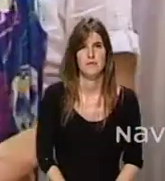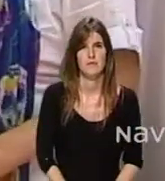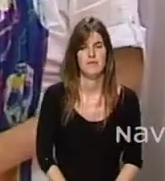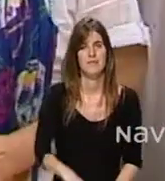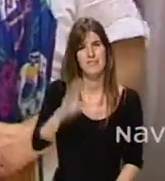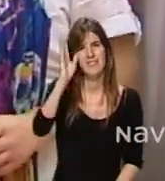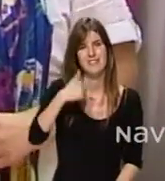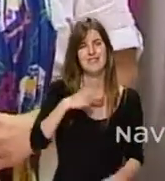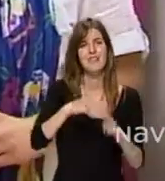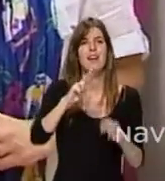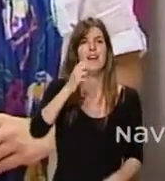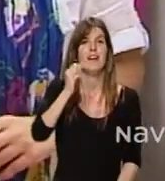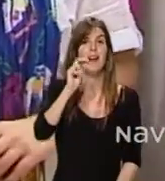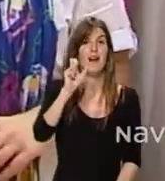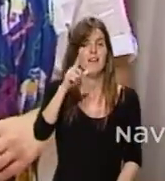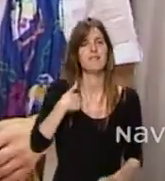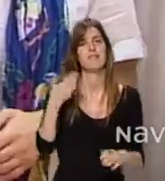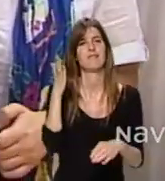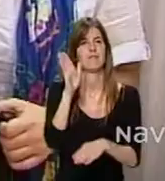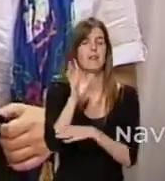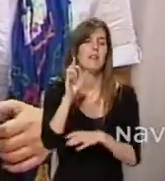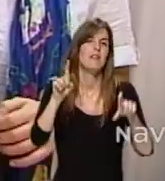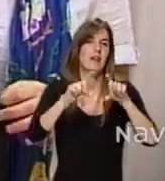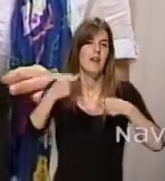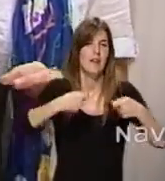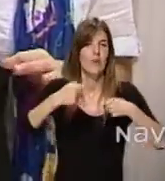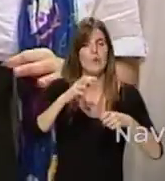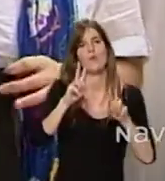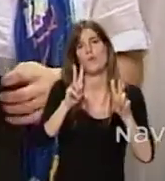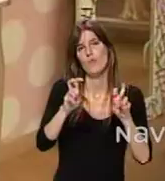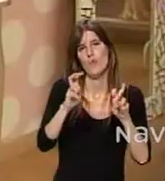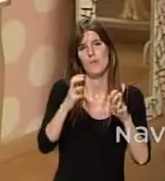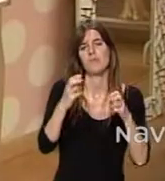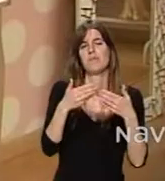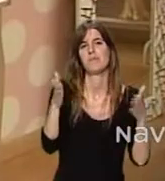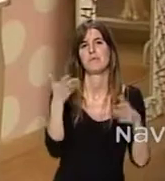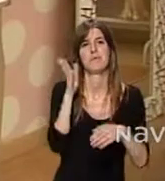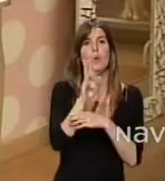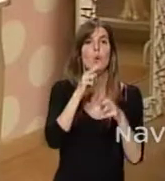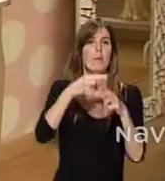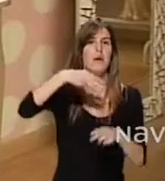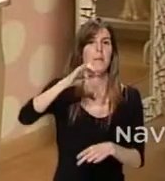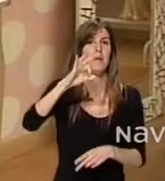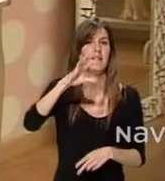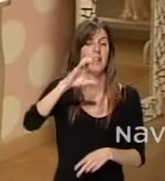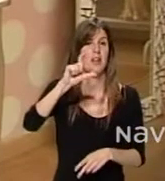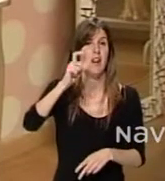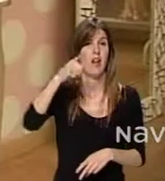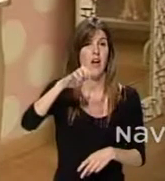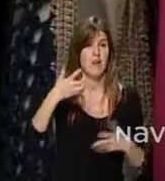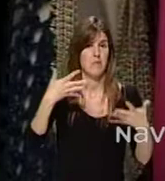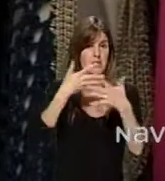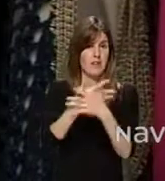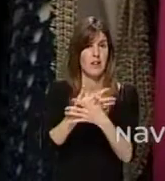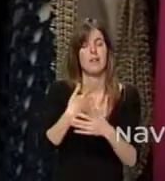Hola, soy Raquel y os voy a presentar una nueva idea de negocio en Pamplona, Miscelania Showroom. Miscelania Showroom es un espacio que hemos